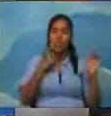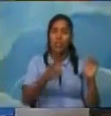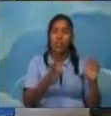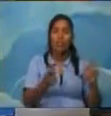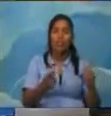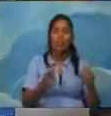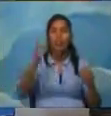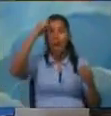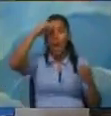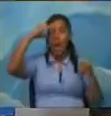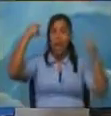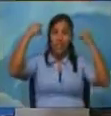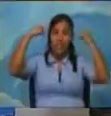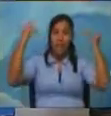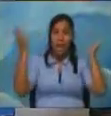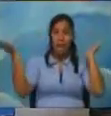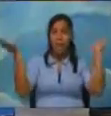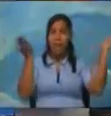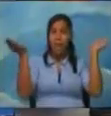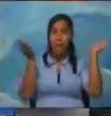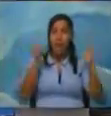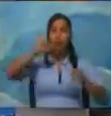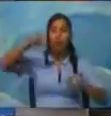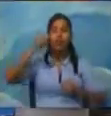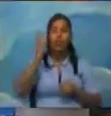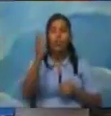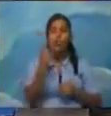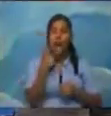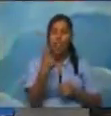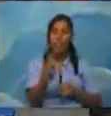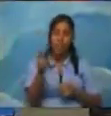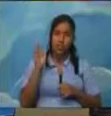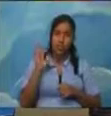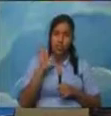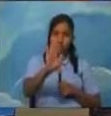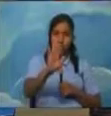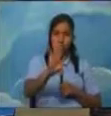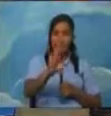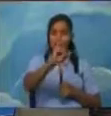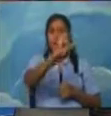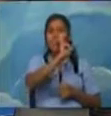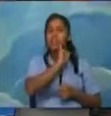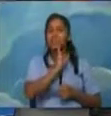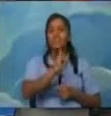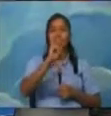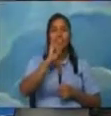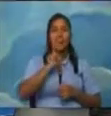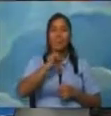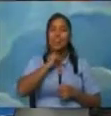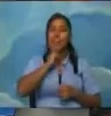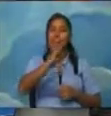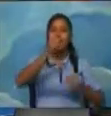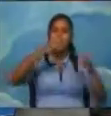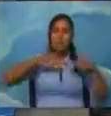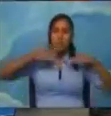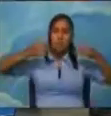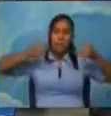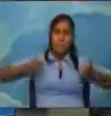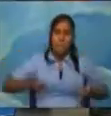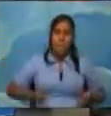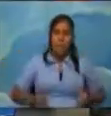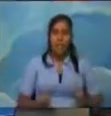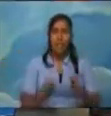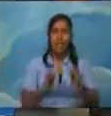faraón, Jehová ha dicho así, Israel es mi hijo,